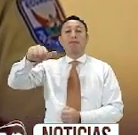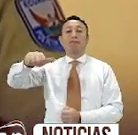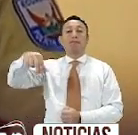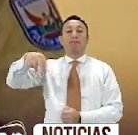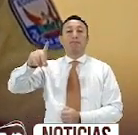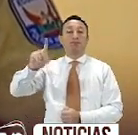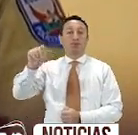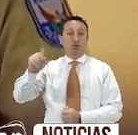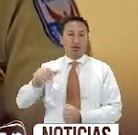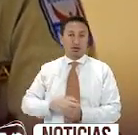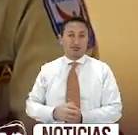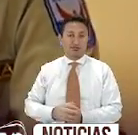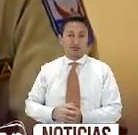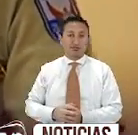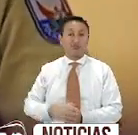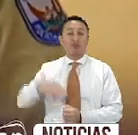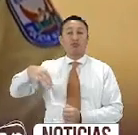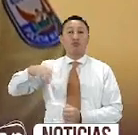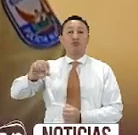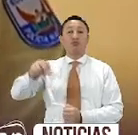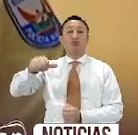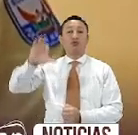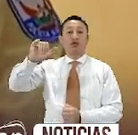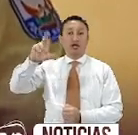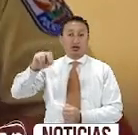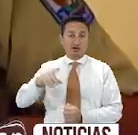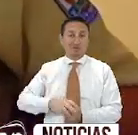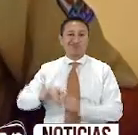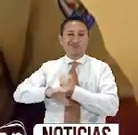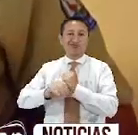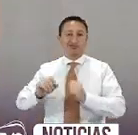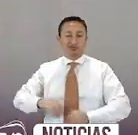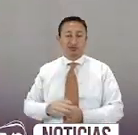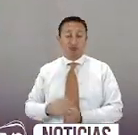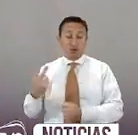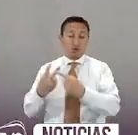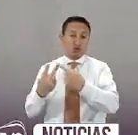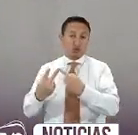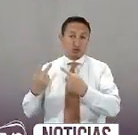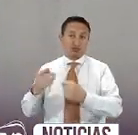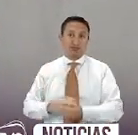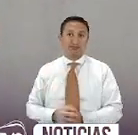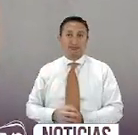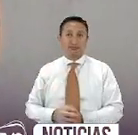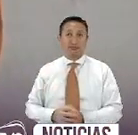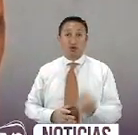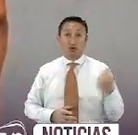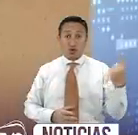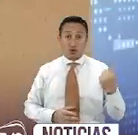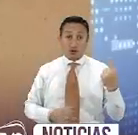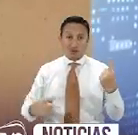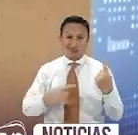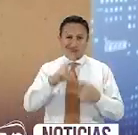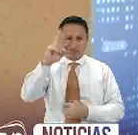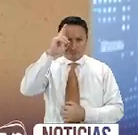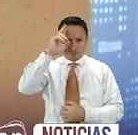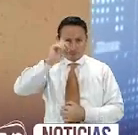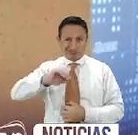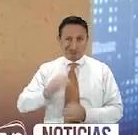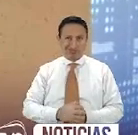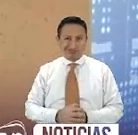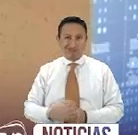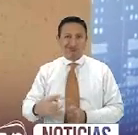Montaño A, tiene uno por robo en el 2023. ¿Tienes, ajá? No han sido los únicos que aplican la